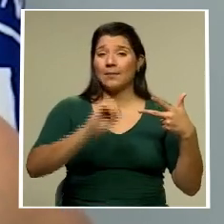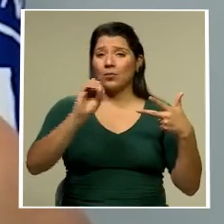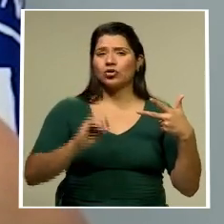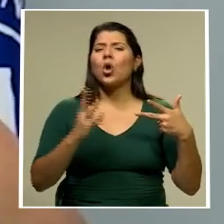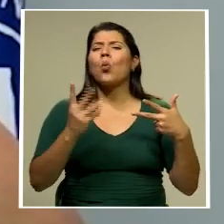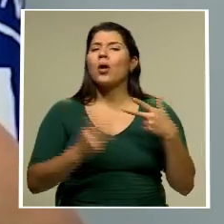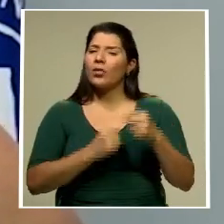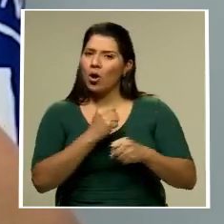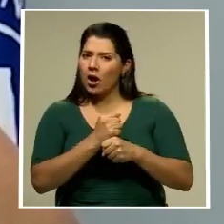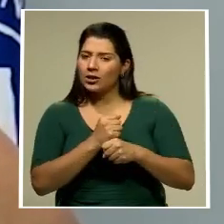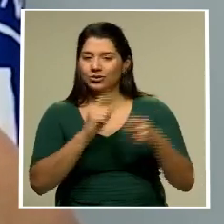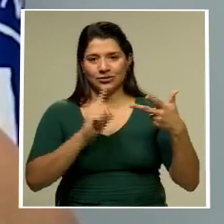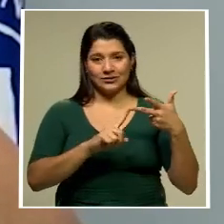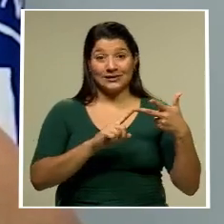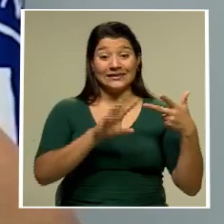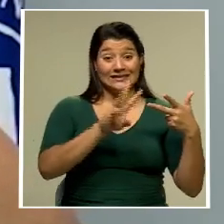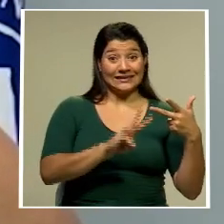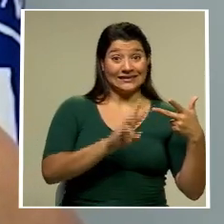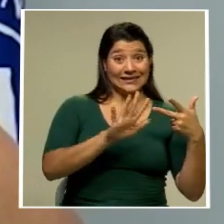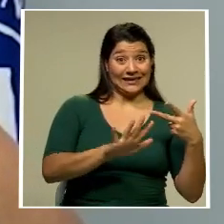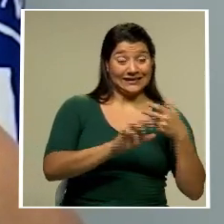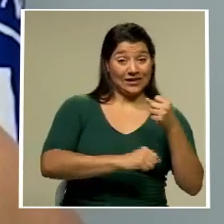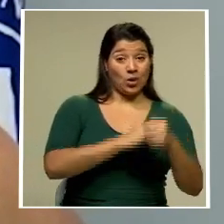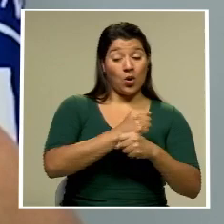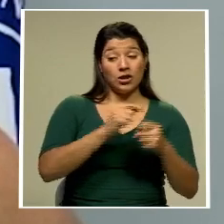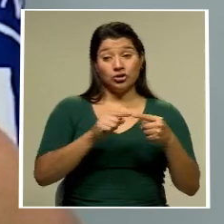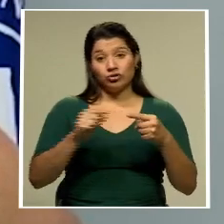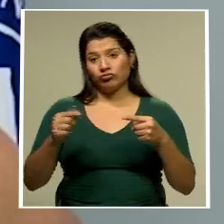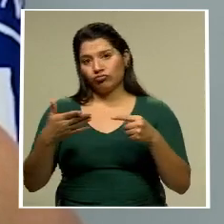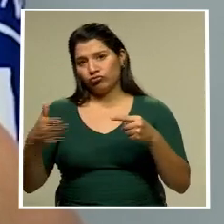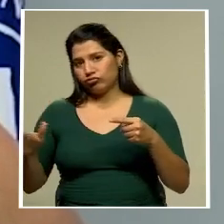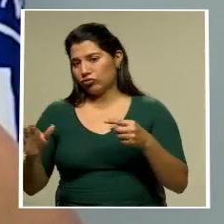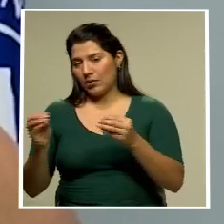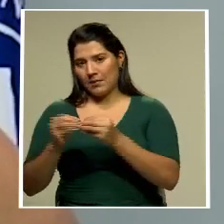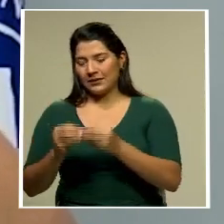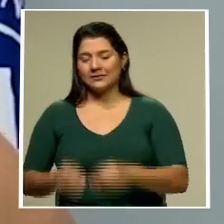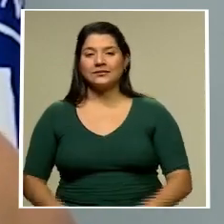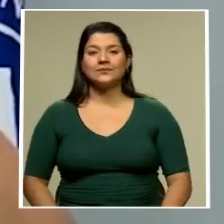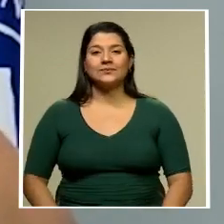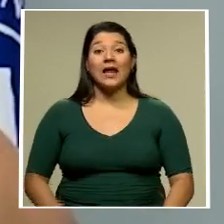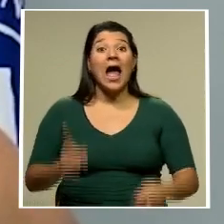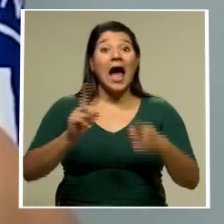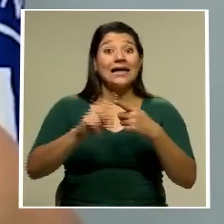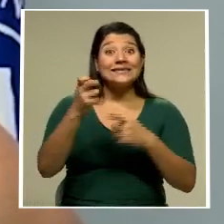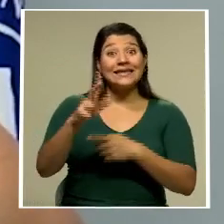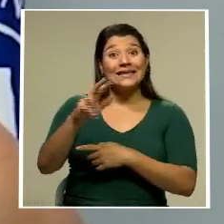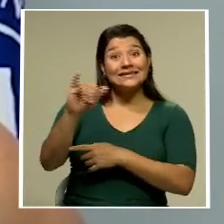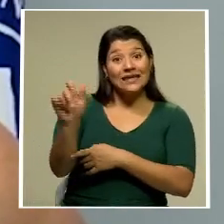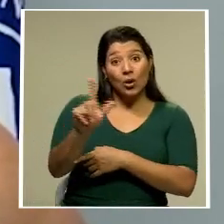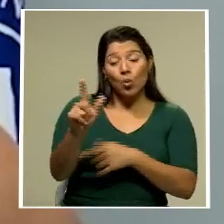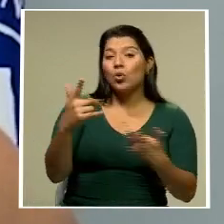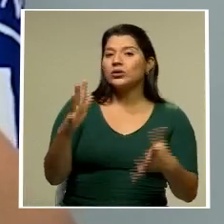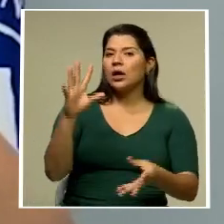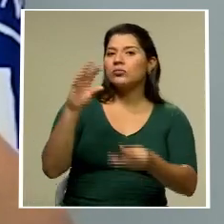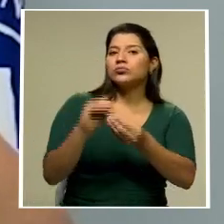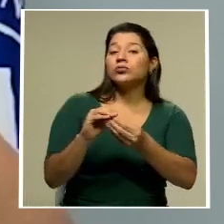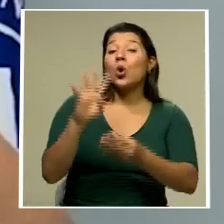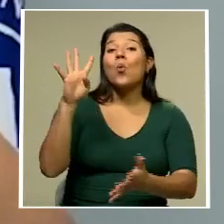27,7% en el grupo de edad de 65 años y más. Al 13 de julio se contabilizan